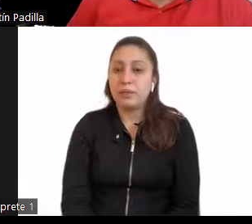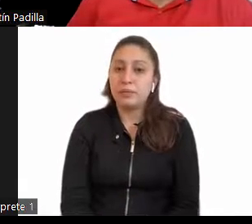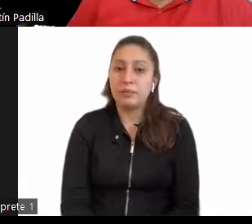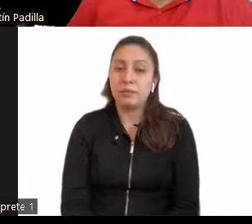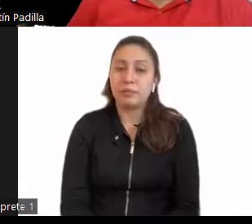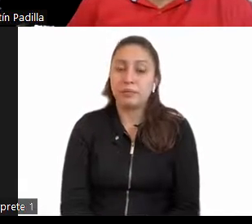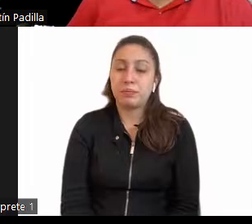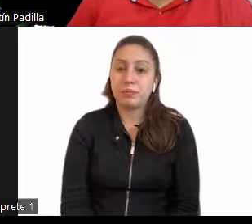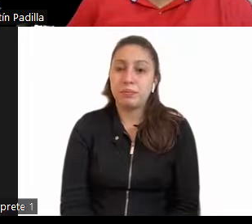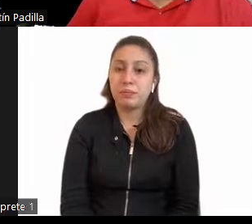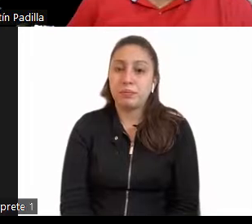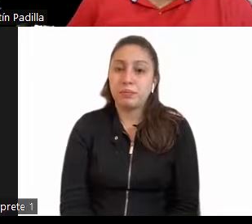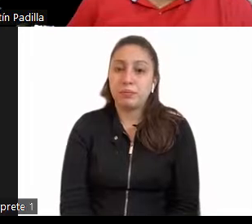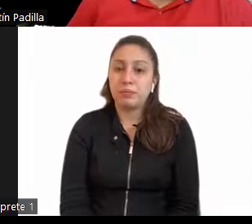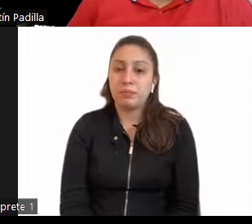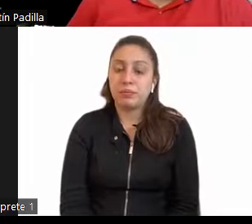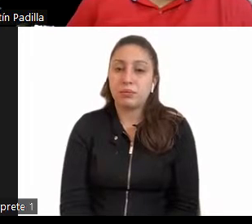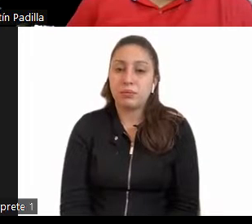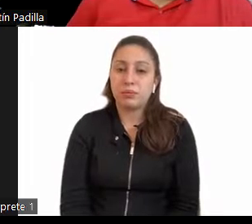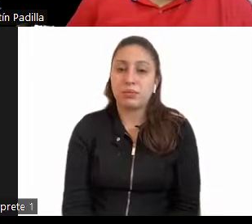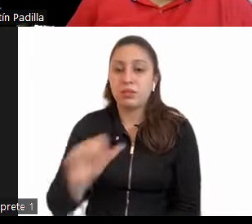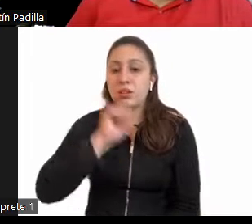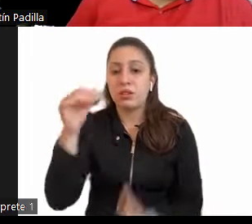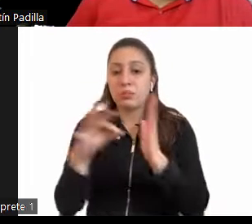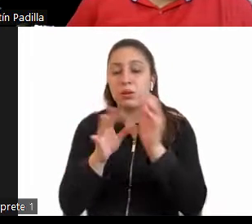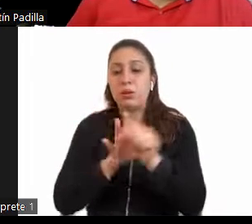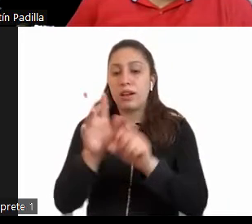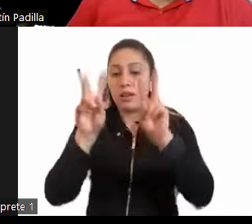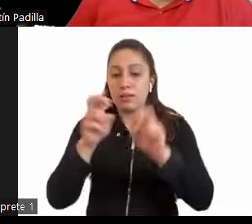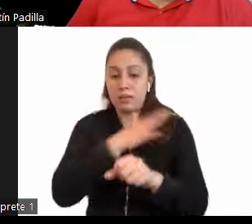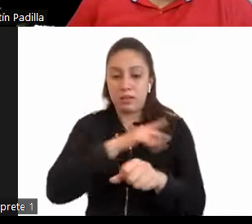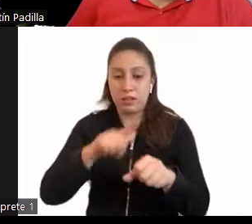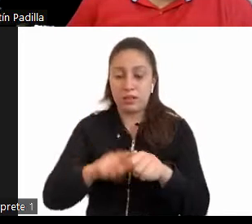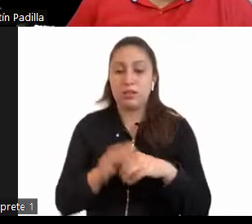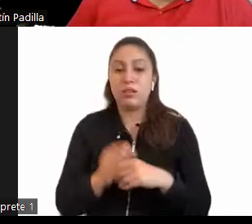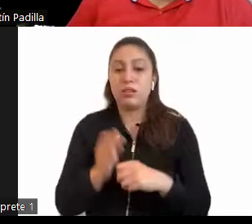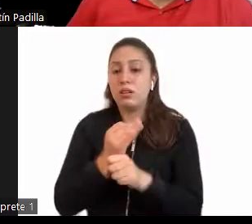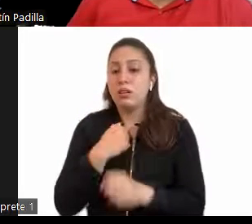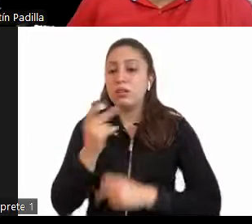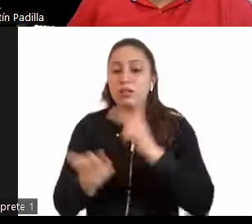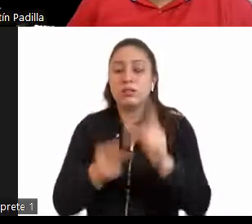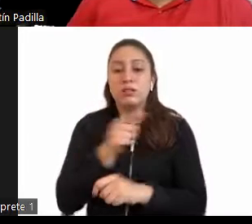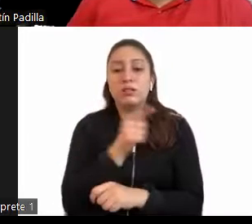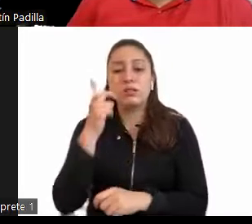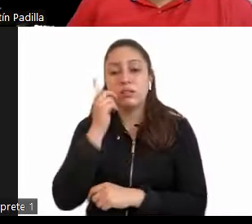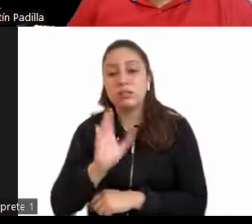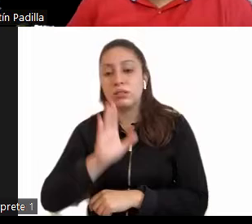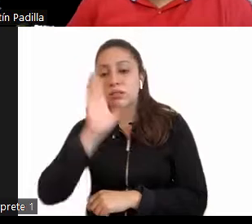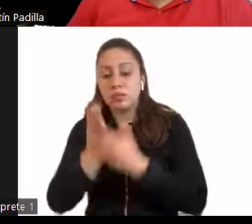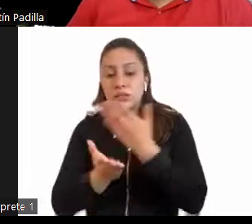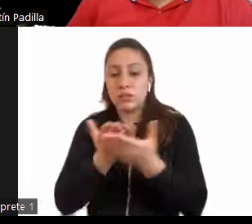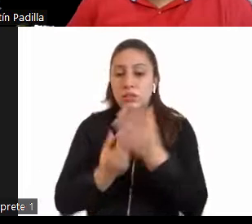El siguiente punto del orden del día son los asuntos generales. Si alguna diputada o diputado desea hacer alguna